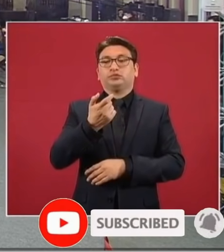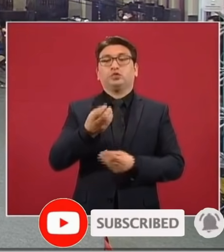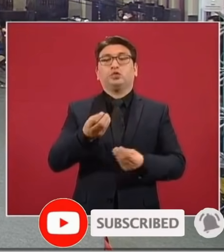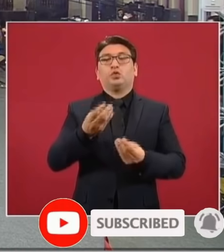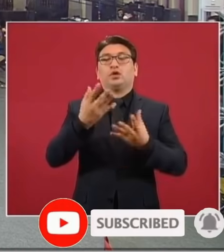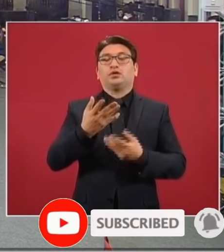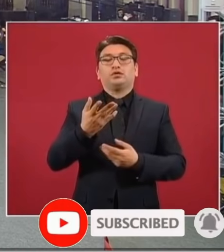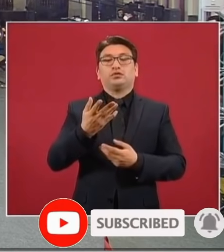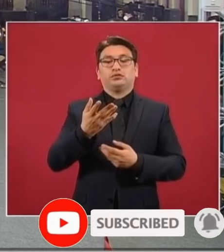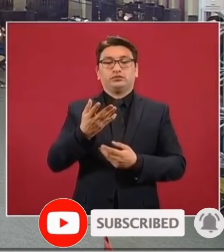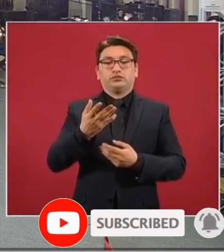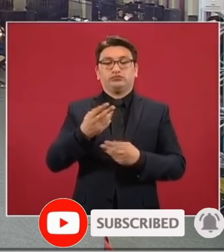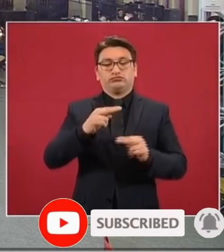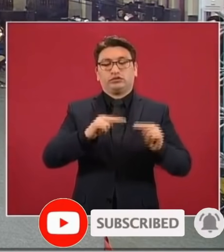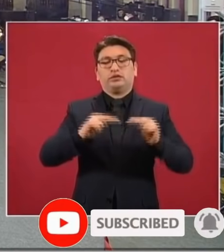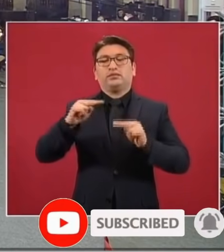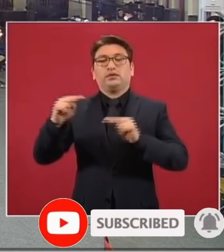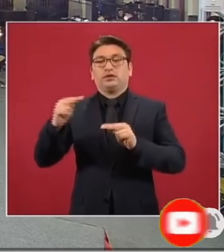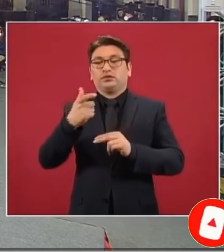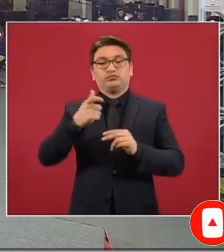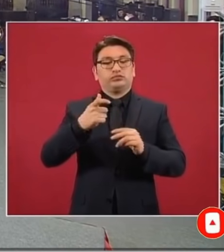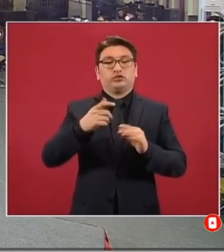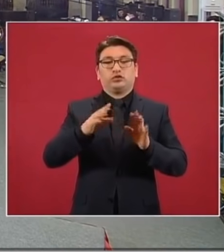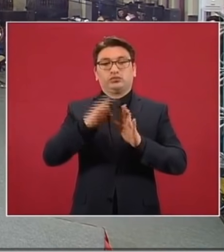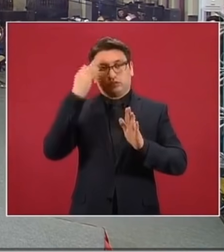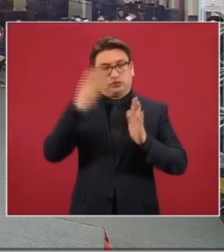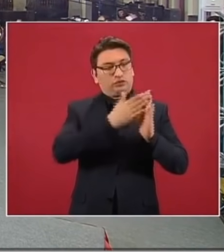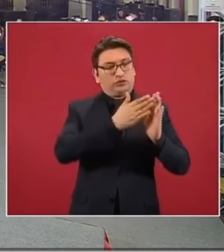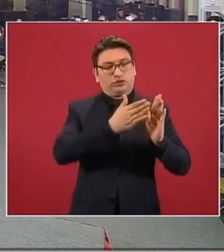Sí, pero la barra de todo el tiempo,